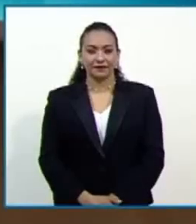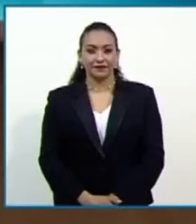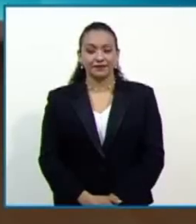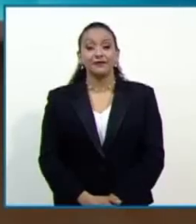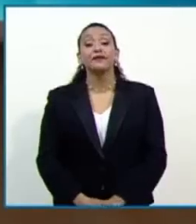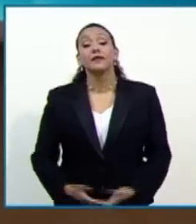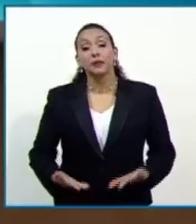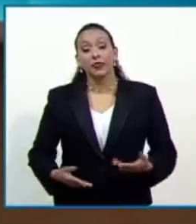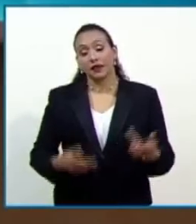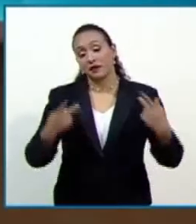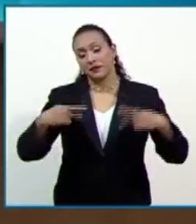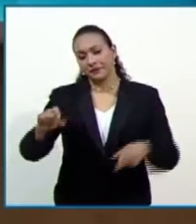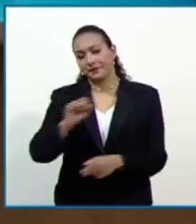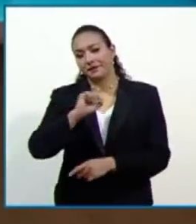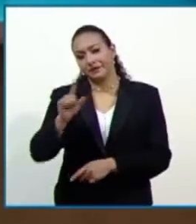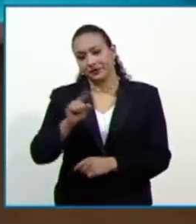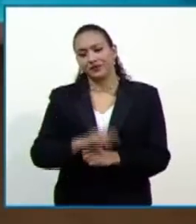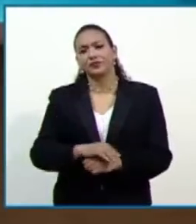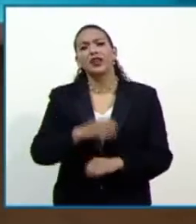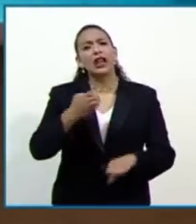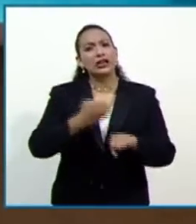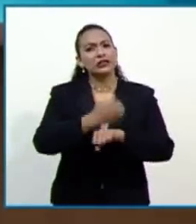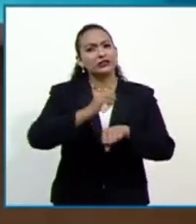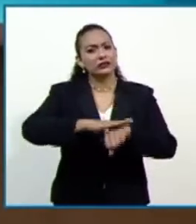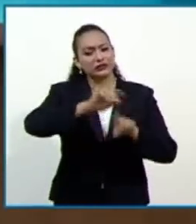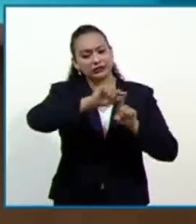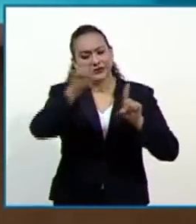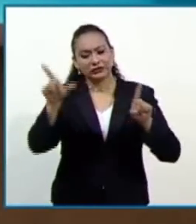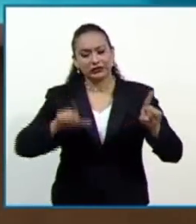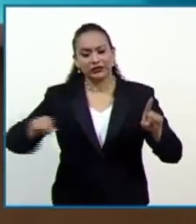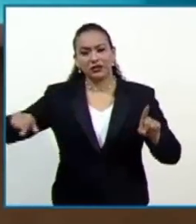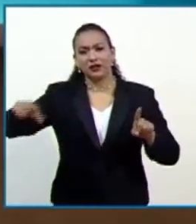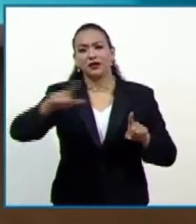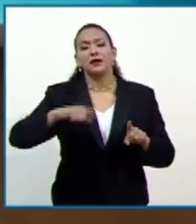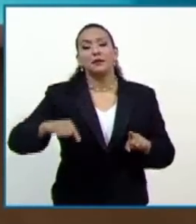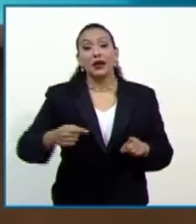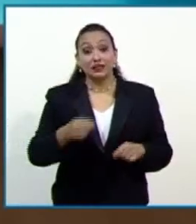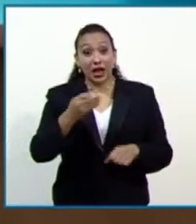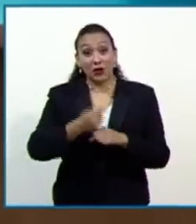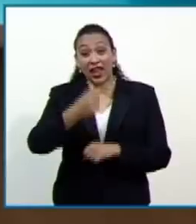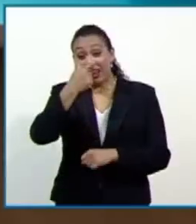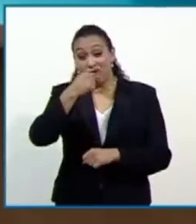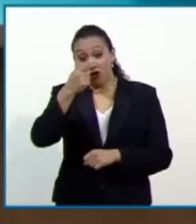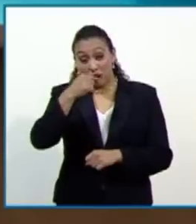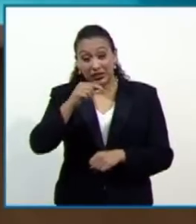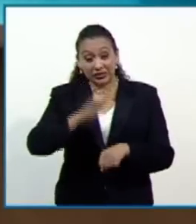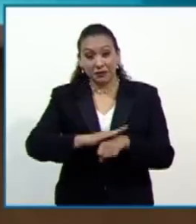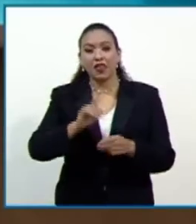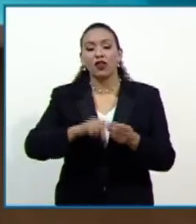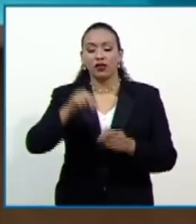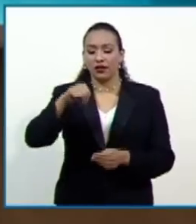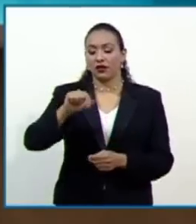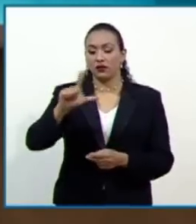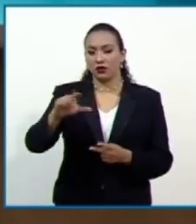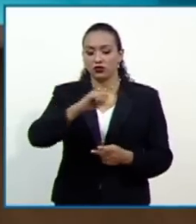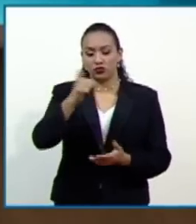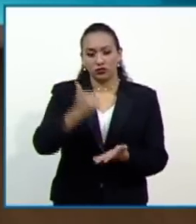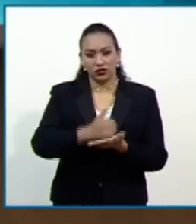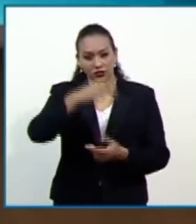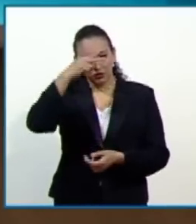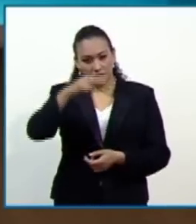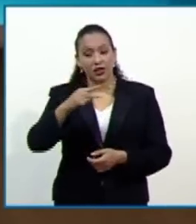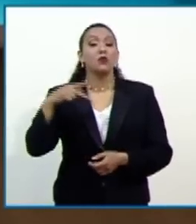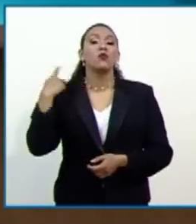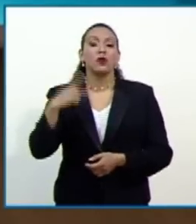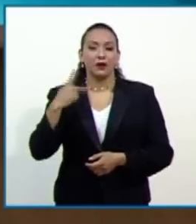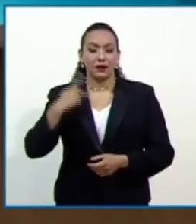Y de acuerdo con especialistas, las entidades más afectadas por la influenza en esta temporada invernal son Nuevo León, Ciudad de México